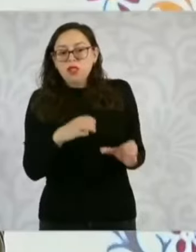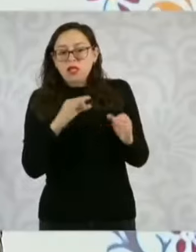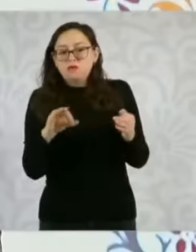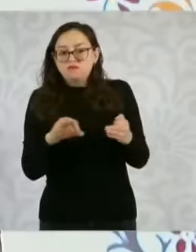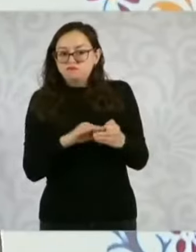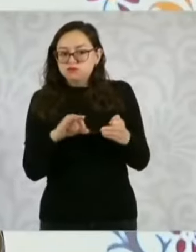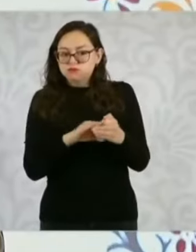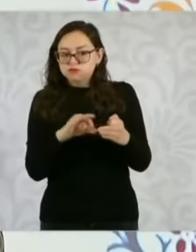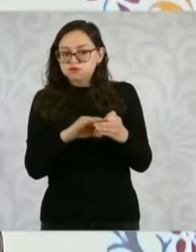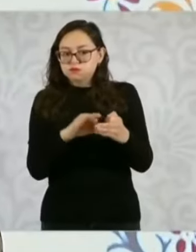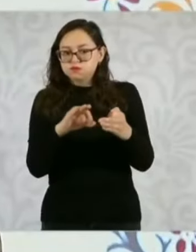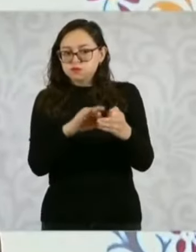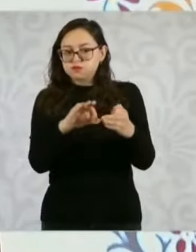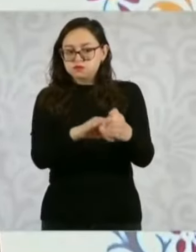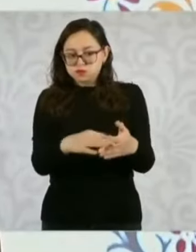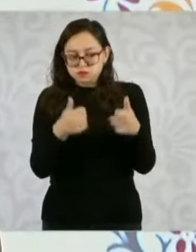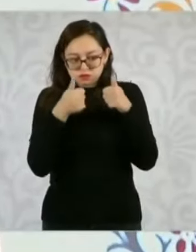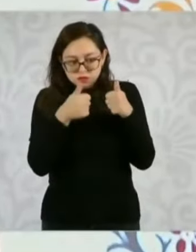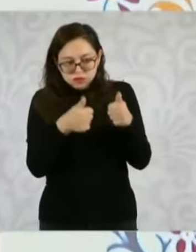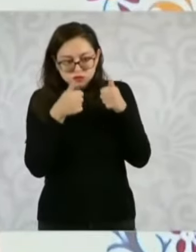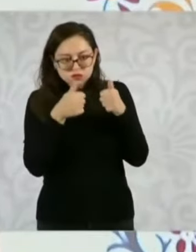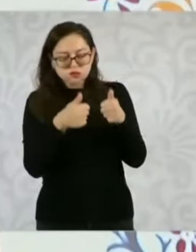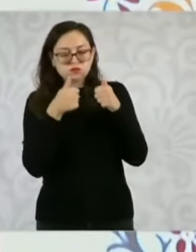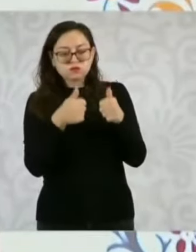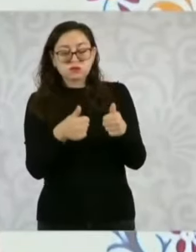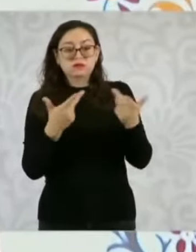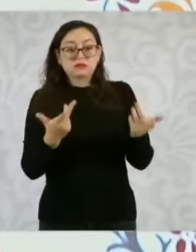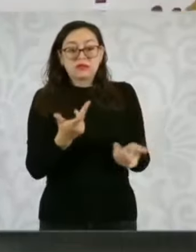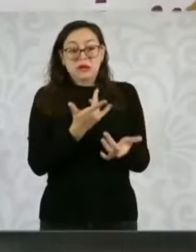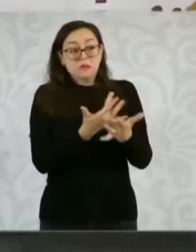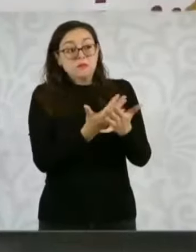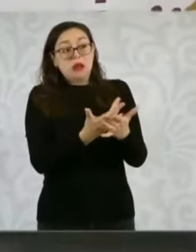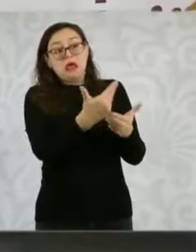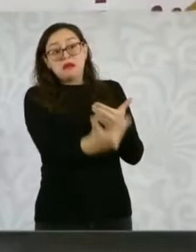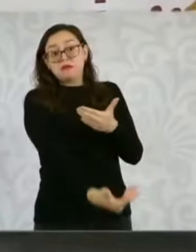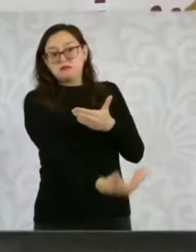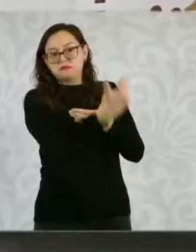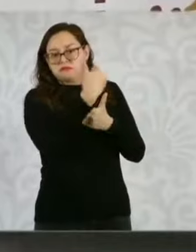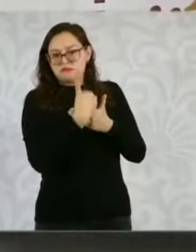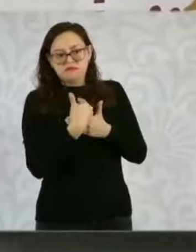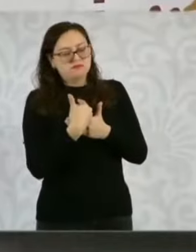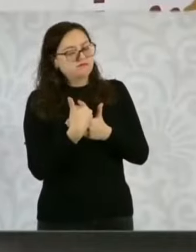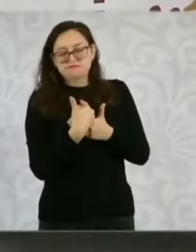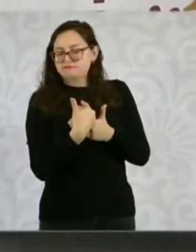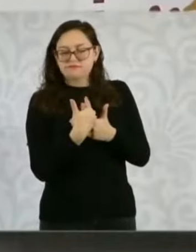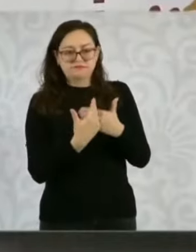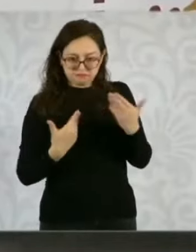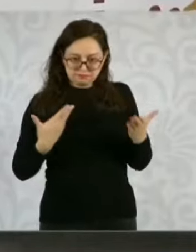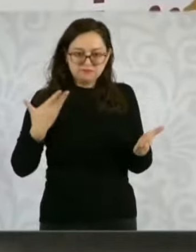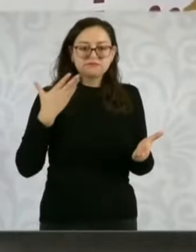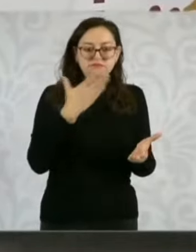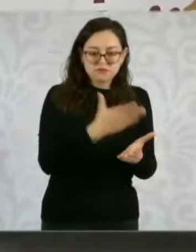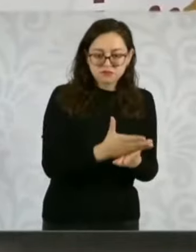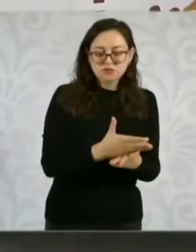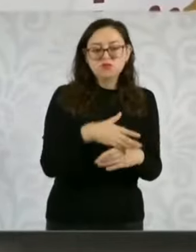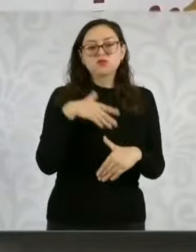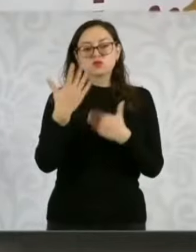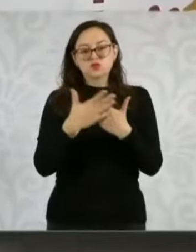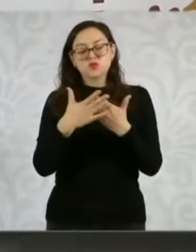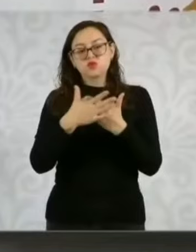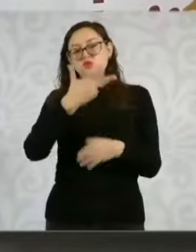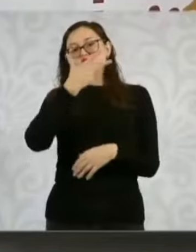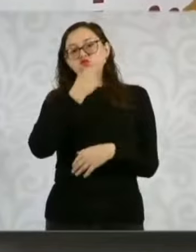desplegando las acciones sanitarias fuera de los consultorios, en acciones extramuros a través de estas enfermeras y enfermeros del bienestar